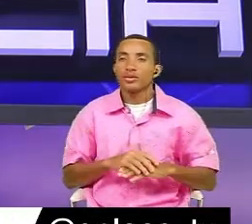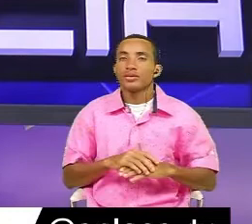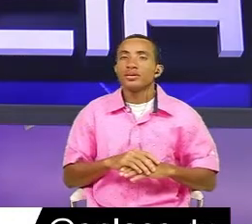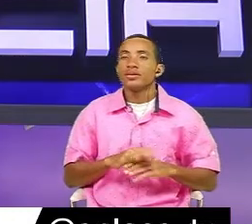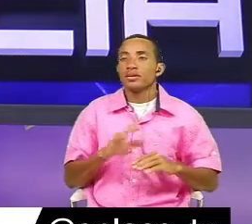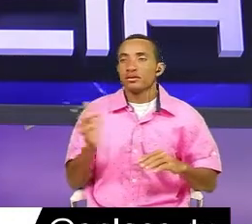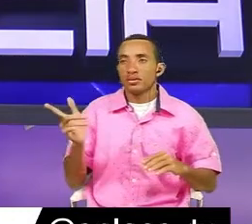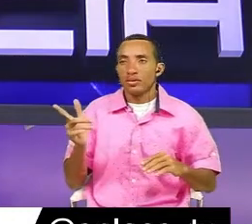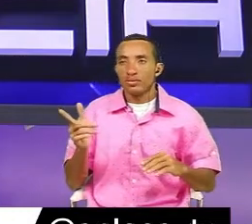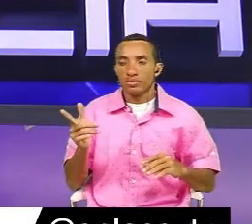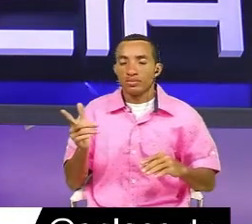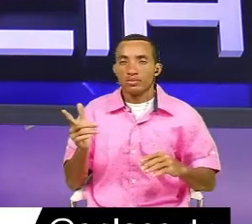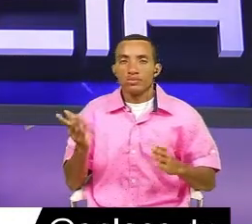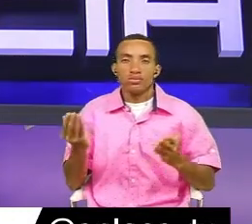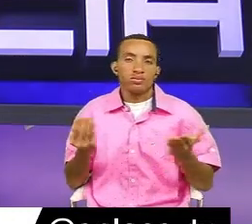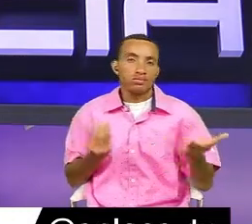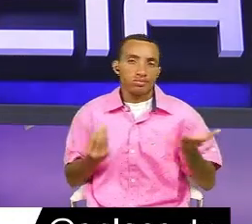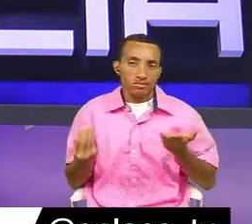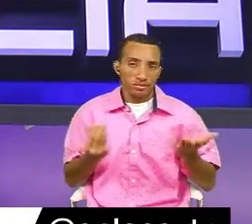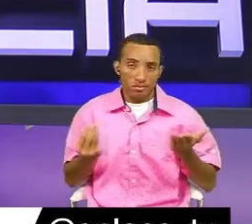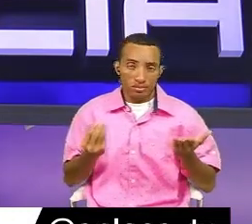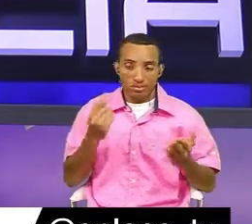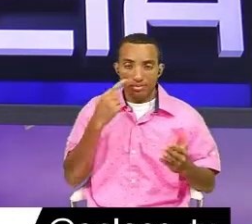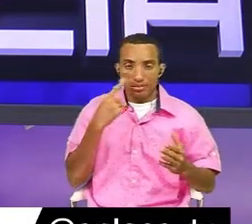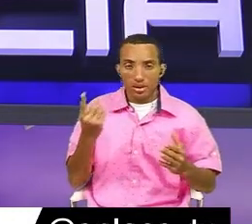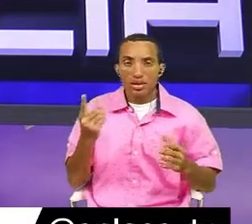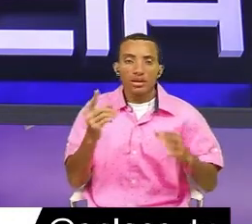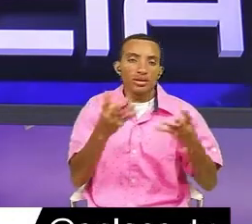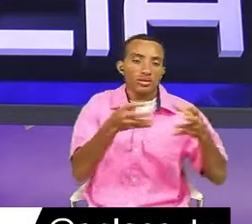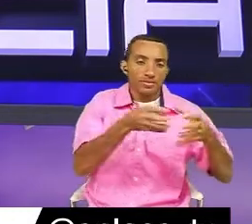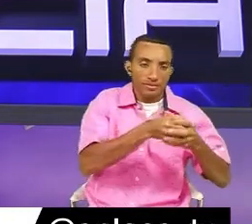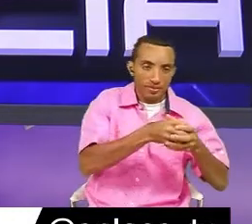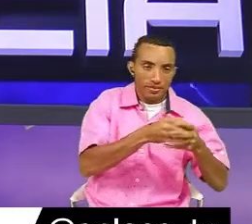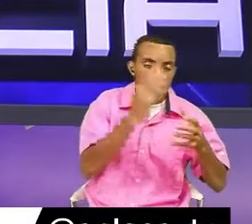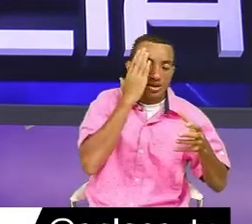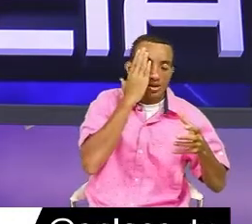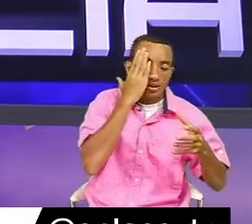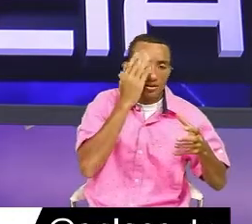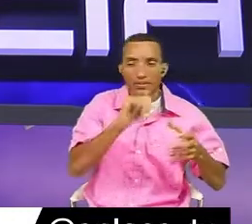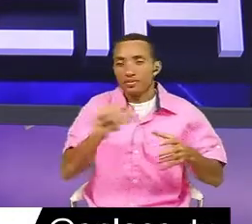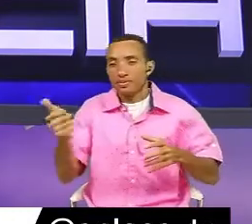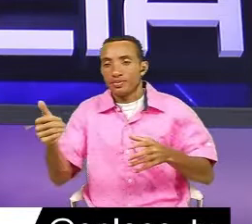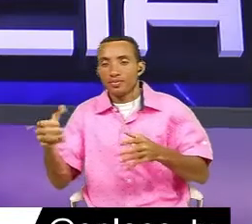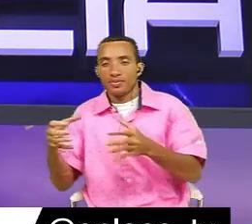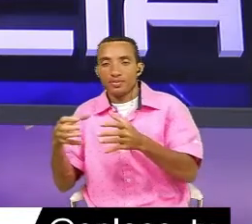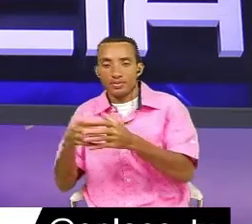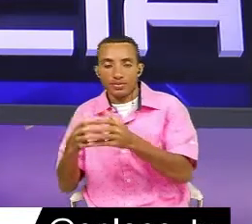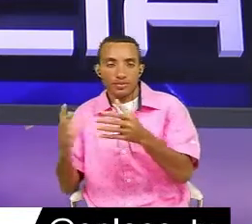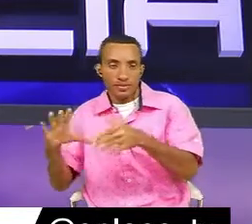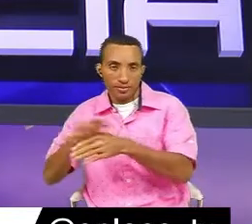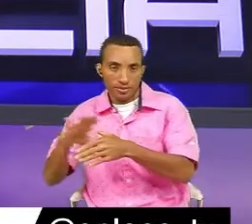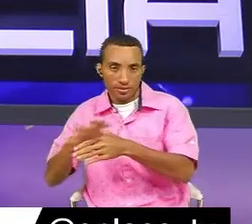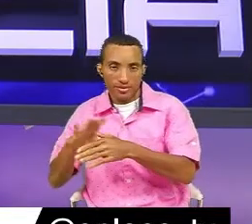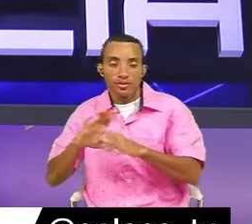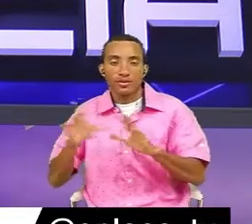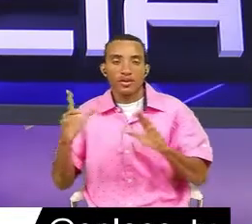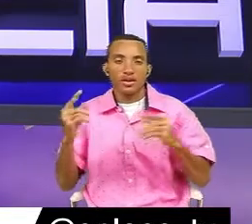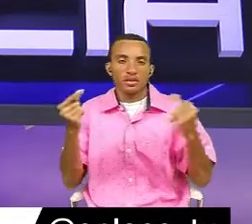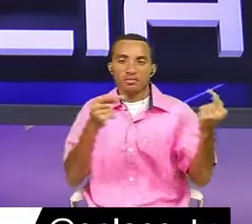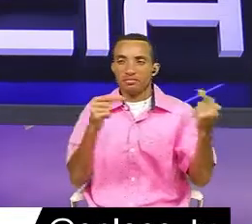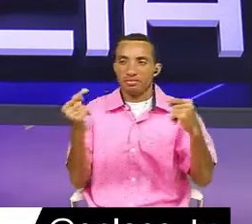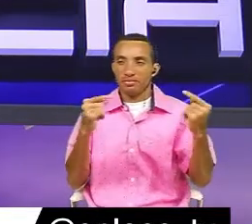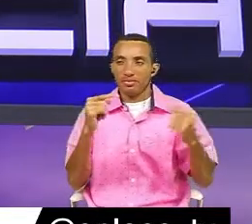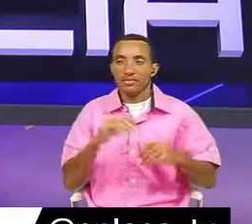dos partes con sus respectivos pronunciamientos, y precisamente para hablar de esta situación que se da entre el transporte